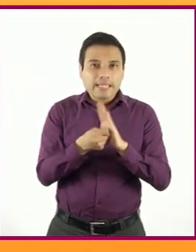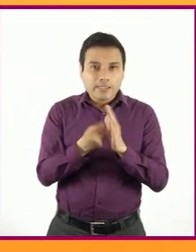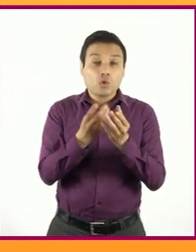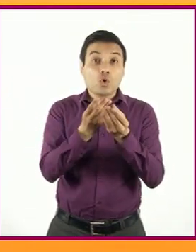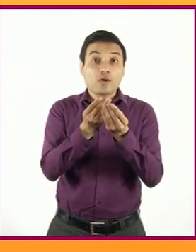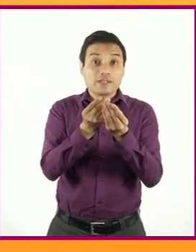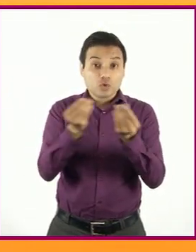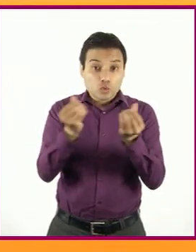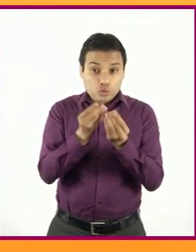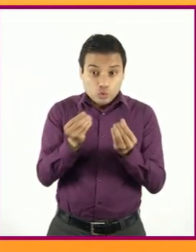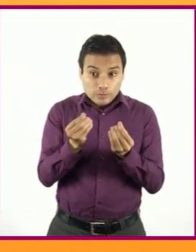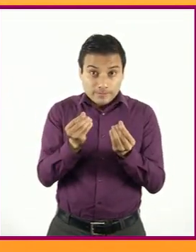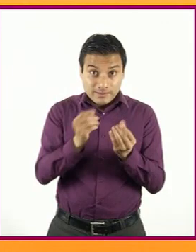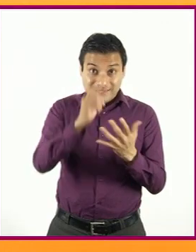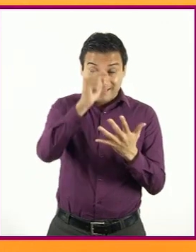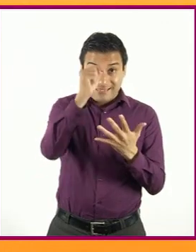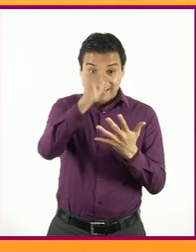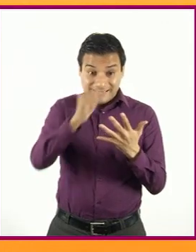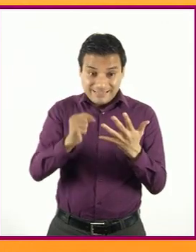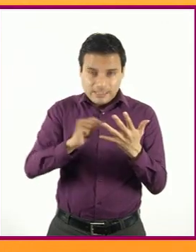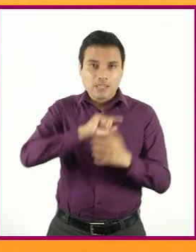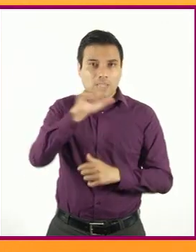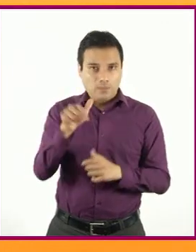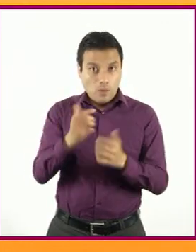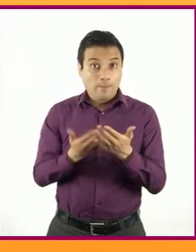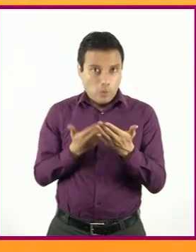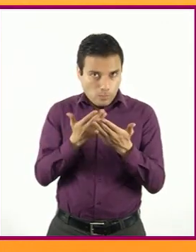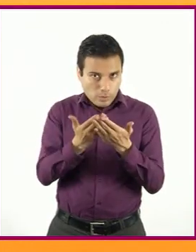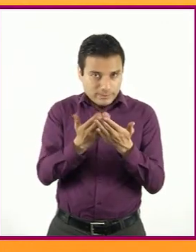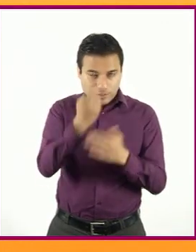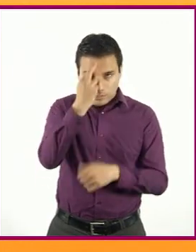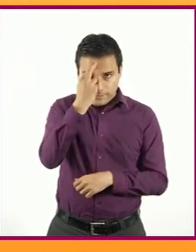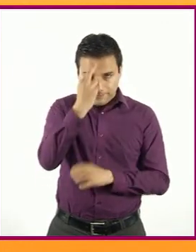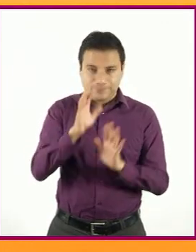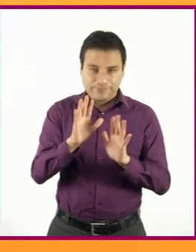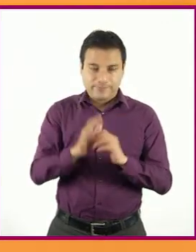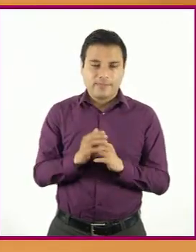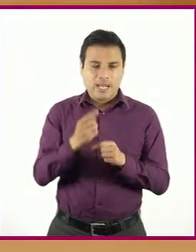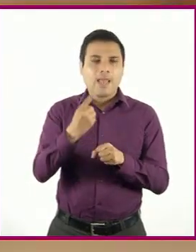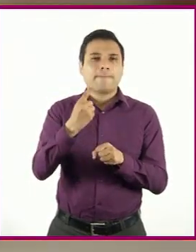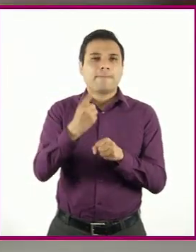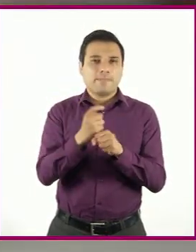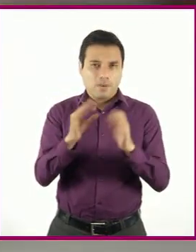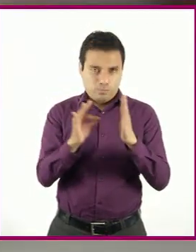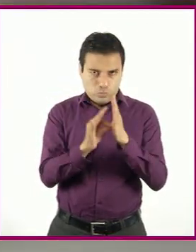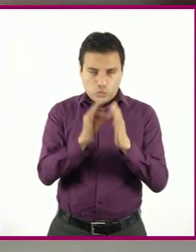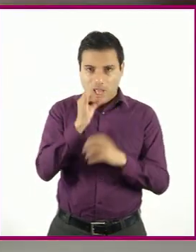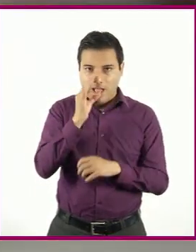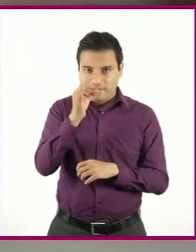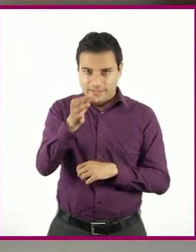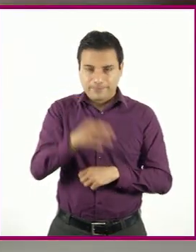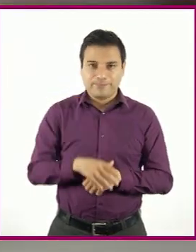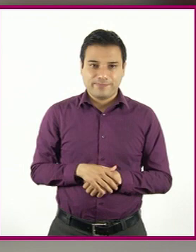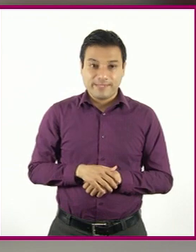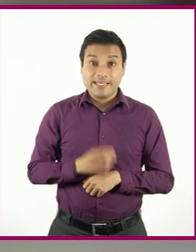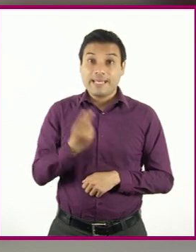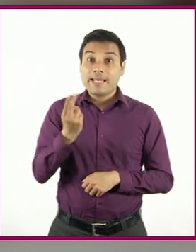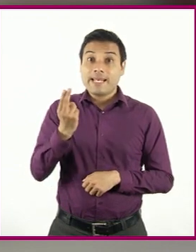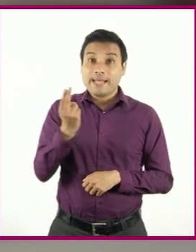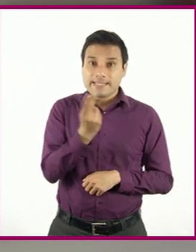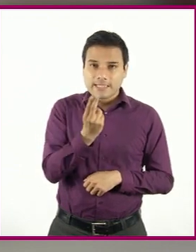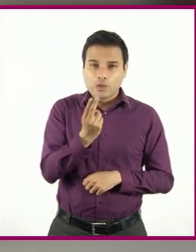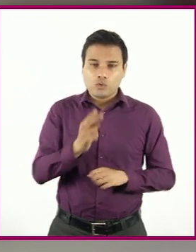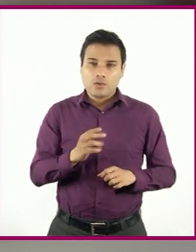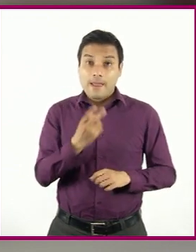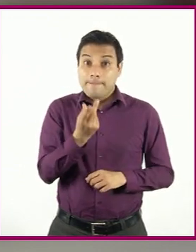sirvieron para llevar a cabo nuestra propuesta final. Como primer punto, debe ser adecuado para alimentar a perros y